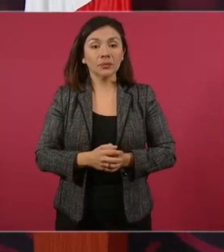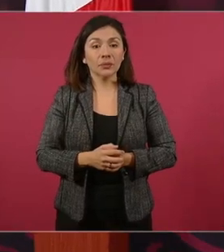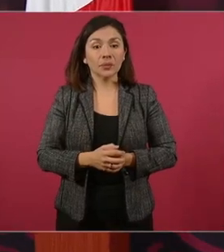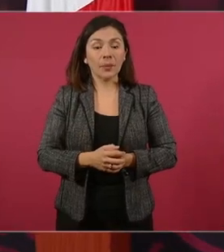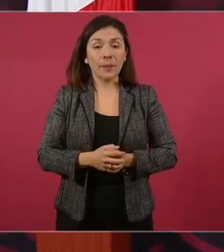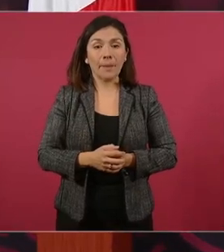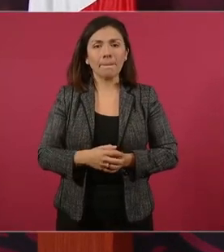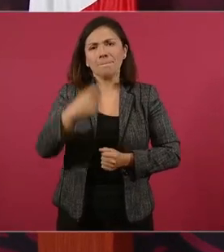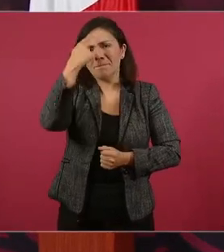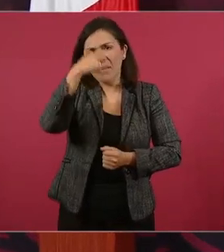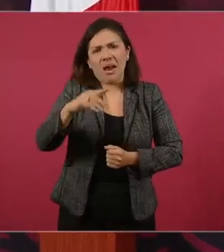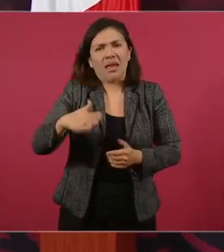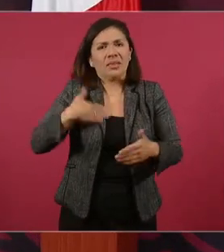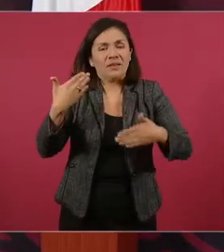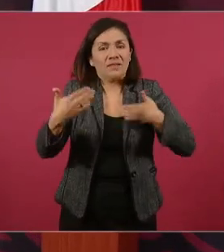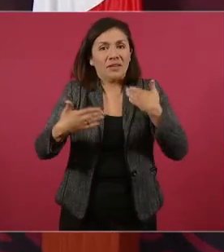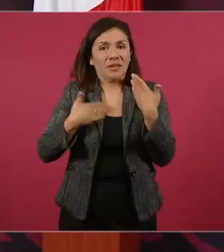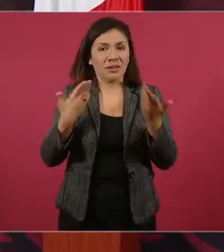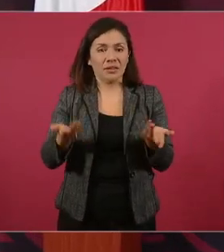A divertirse.